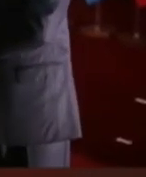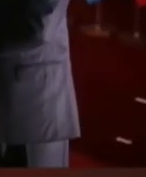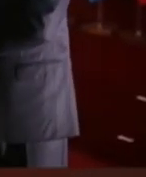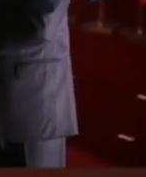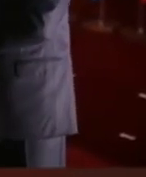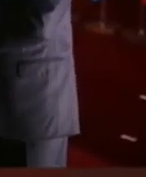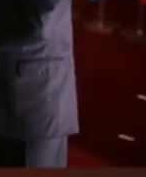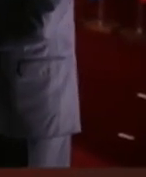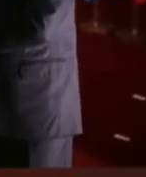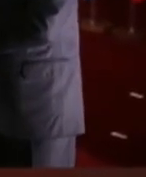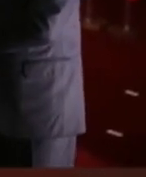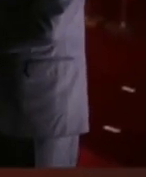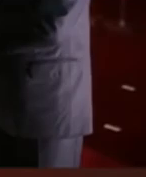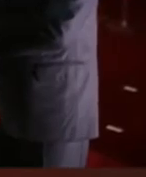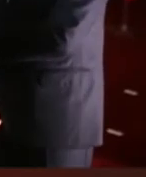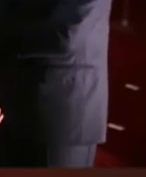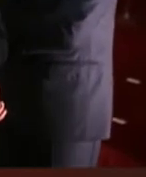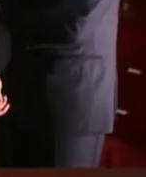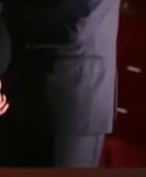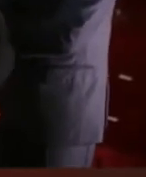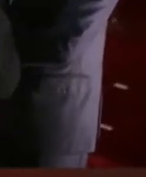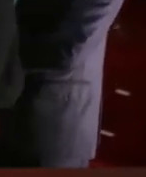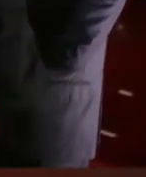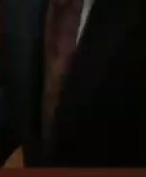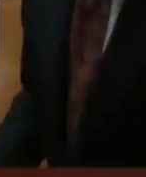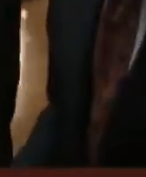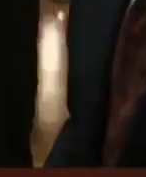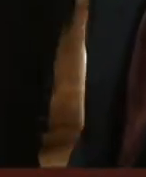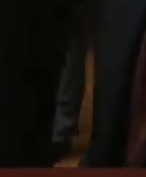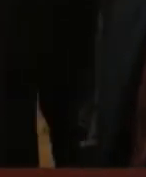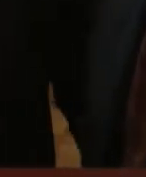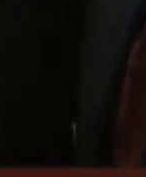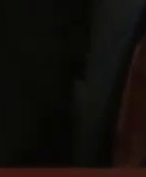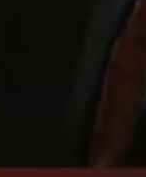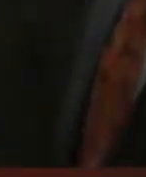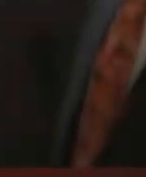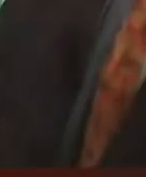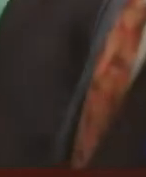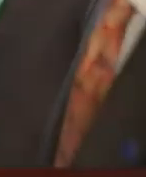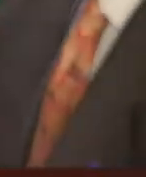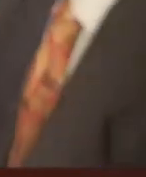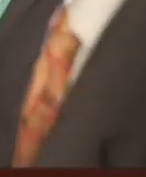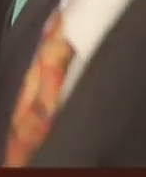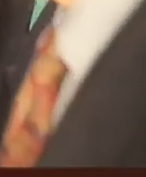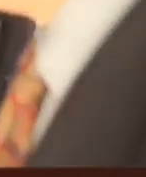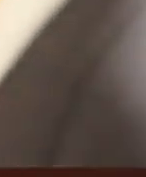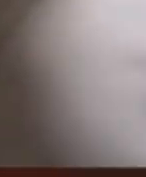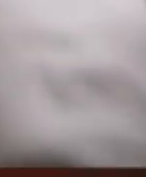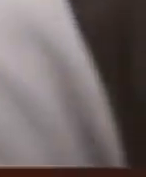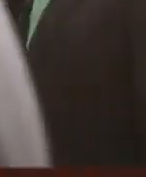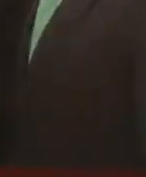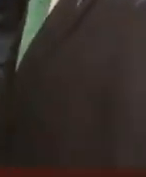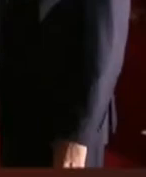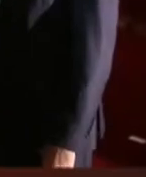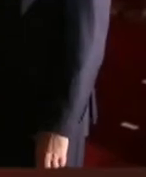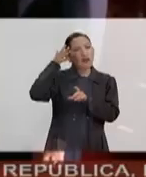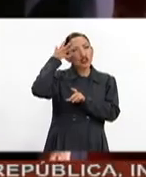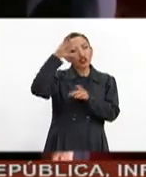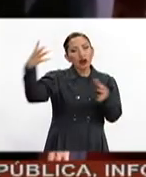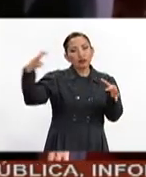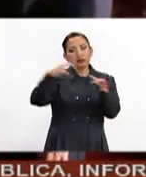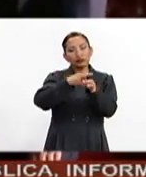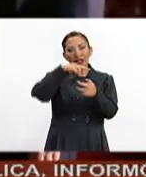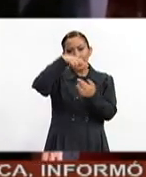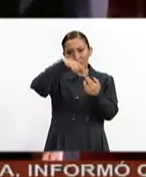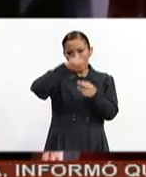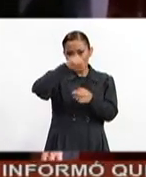los países de la Alianza del Pacífico y el Mercosur. Dialogaron sobre el panorama internacional actual y las perspectivas de integración